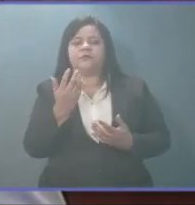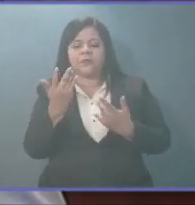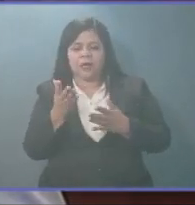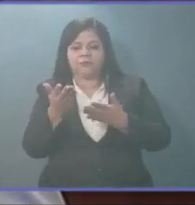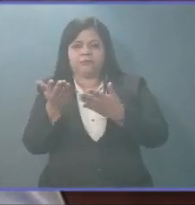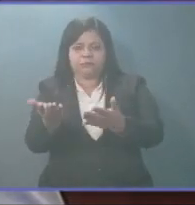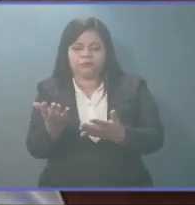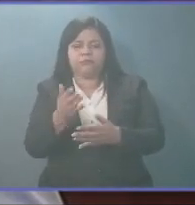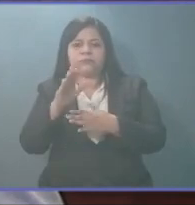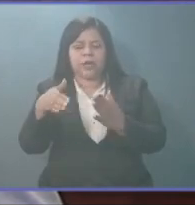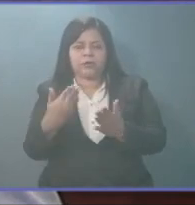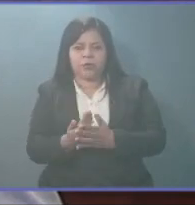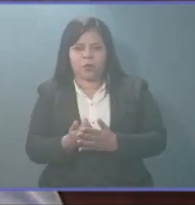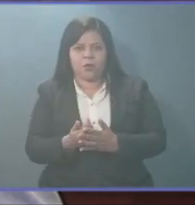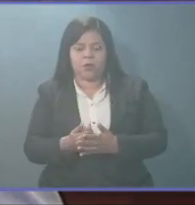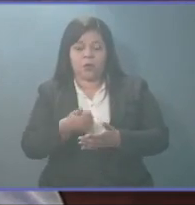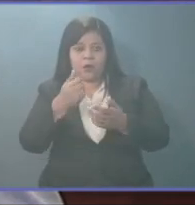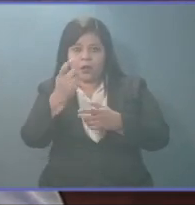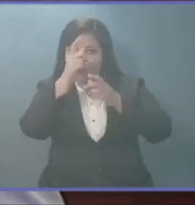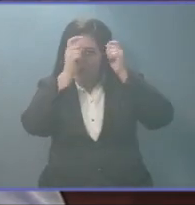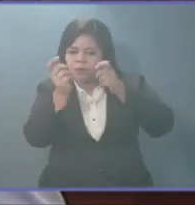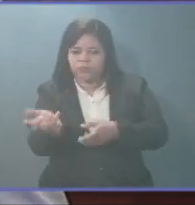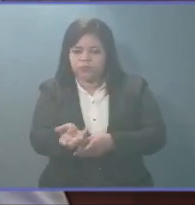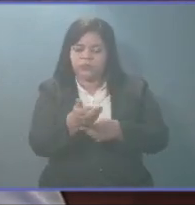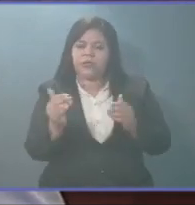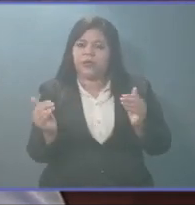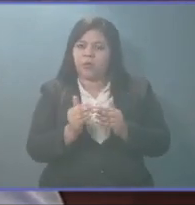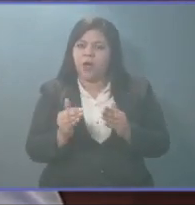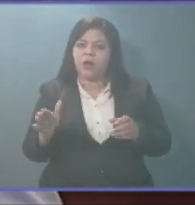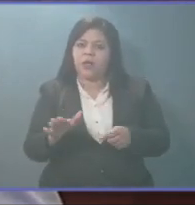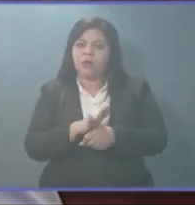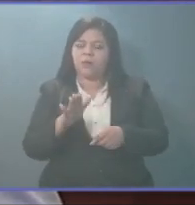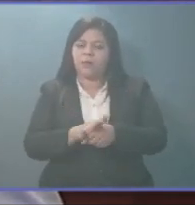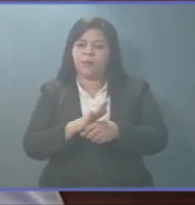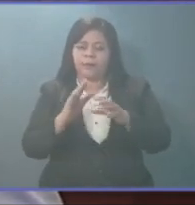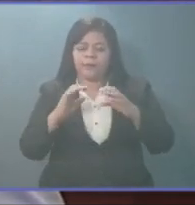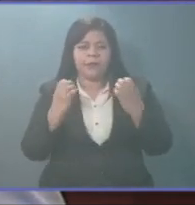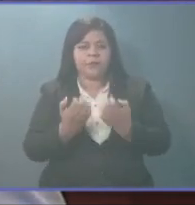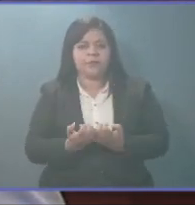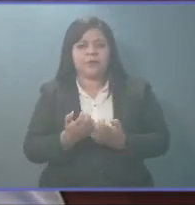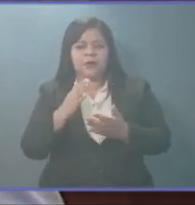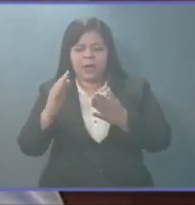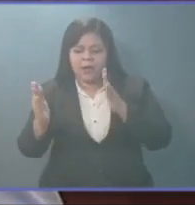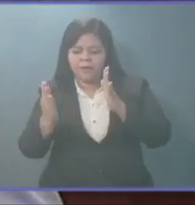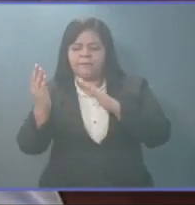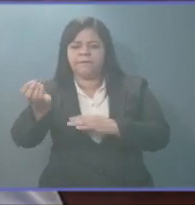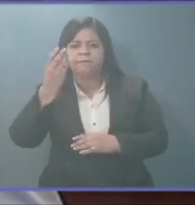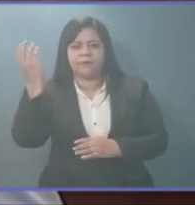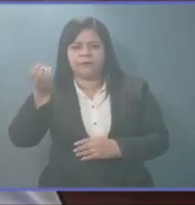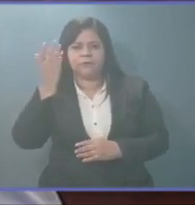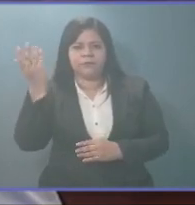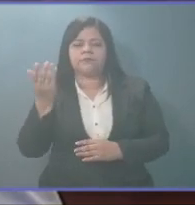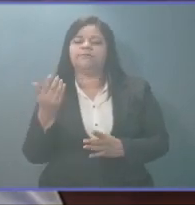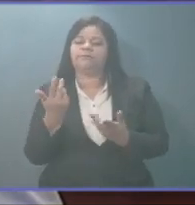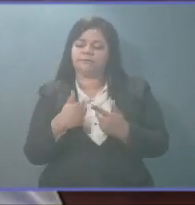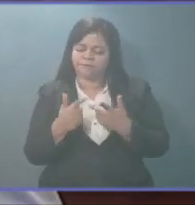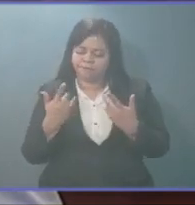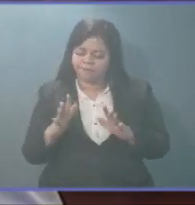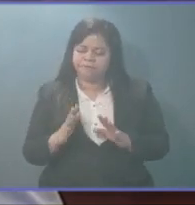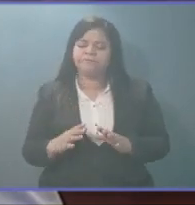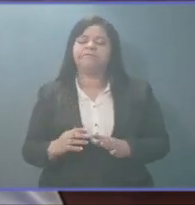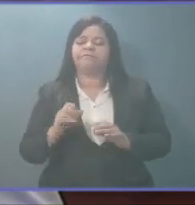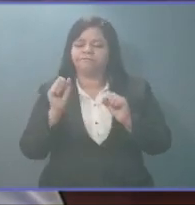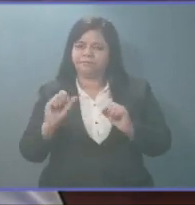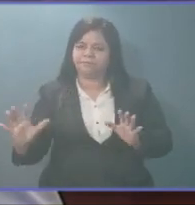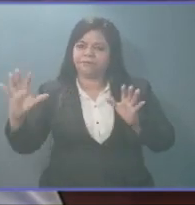bomberos. Así también el equipamiento completo para atender todo tipo de emergencias, lo que demuestra la buena relación